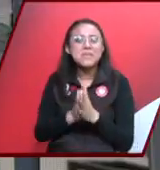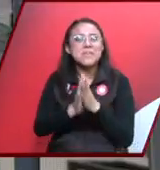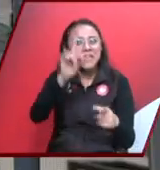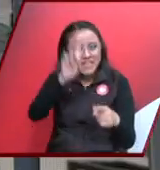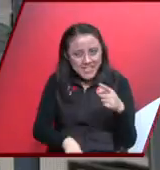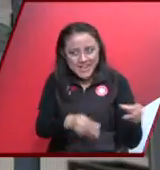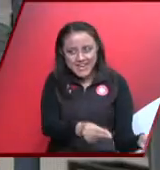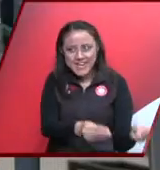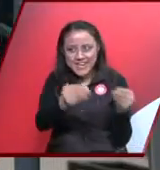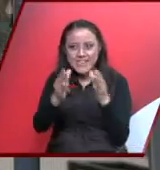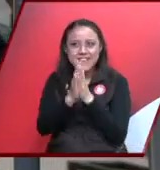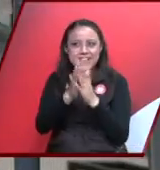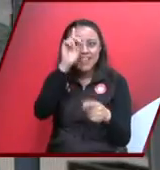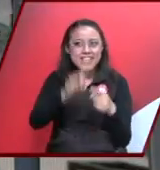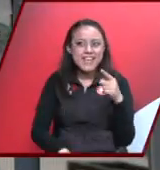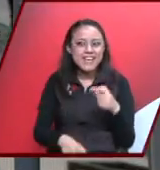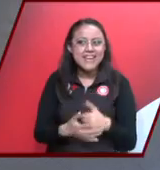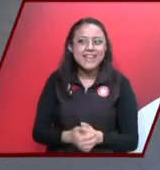Producción, quítenme este, por favor.